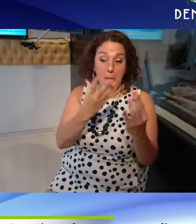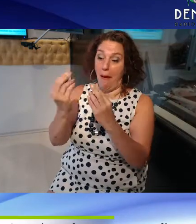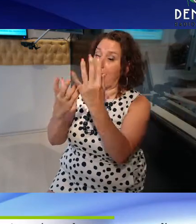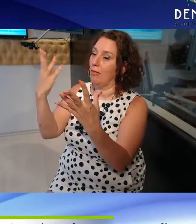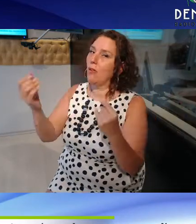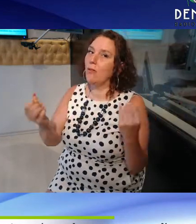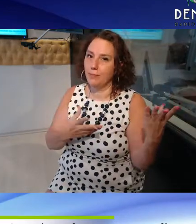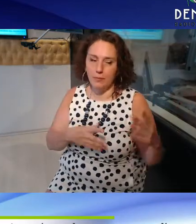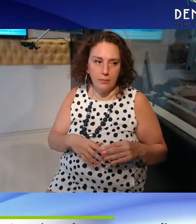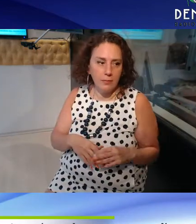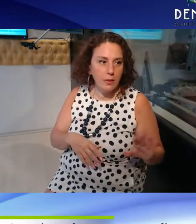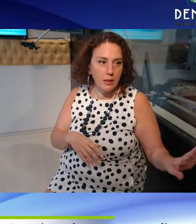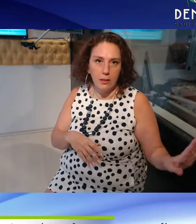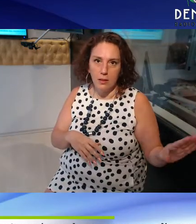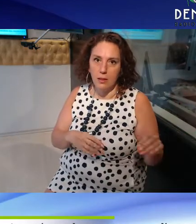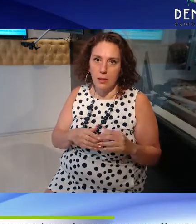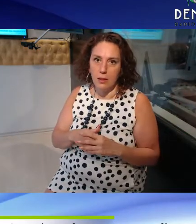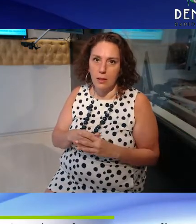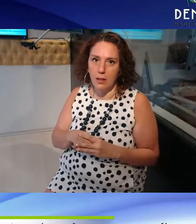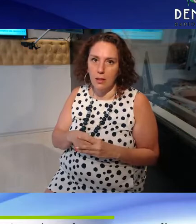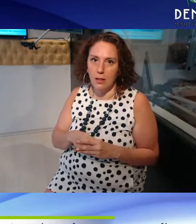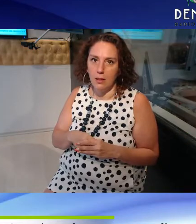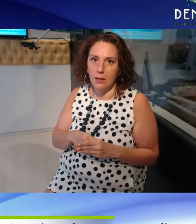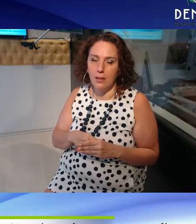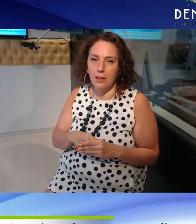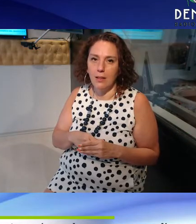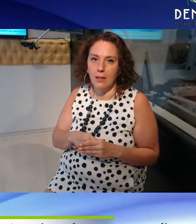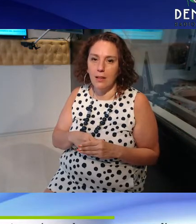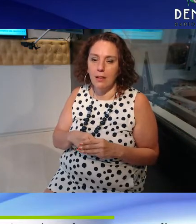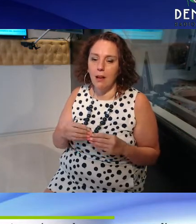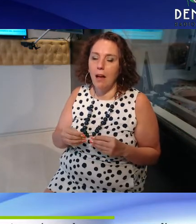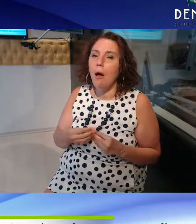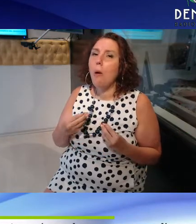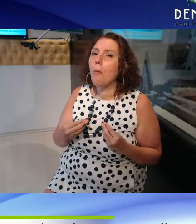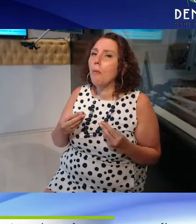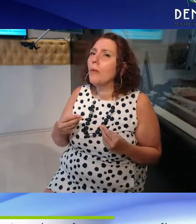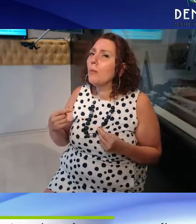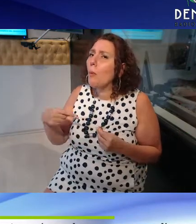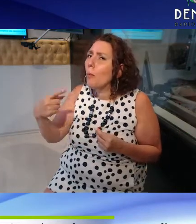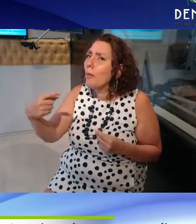no. ¿Cada cuánto, Hernán, cada cuánto regas el pasto?